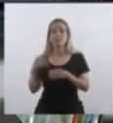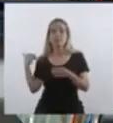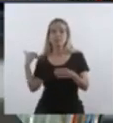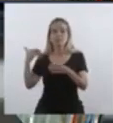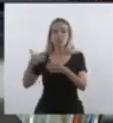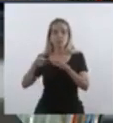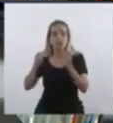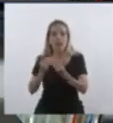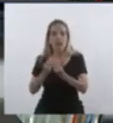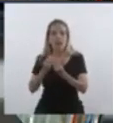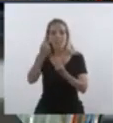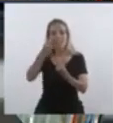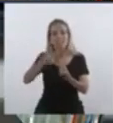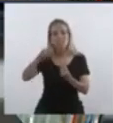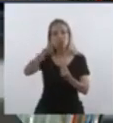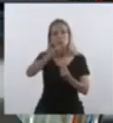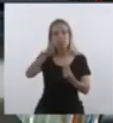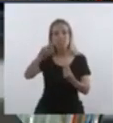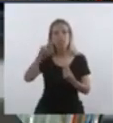acumulamos